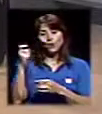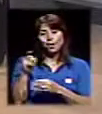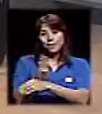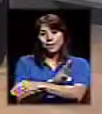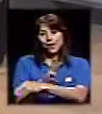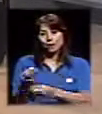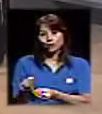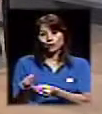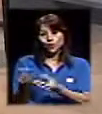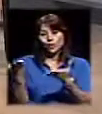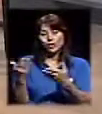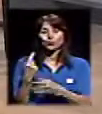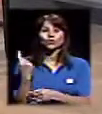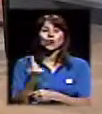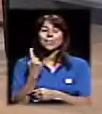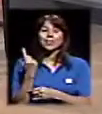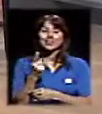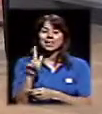de alguna manera,